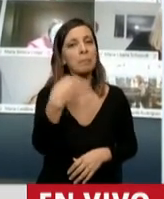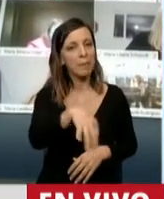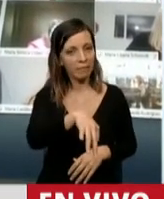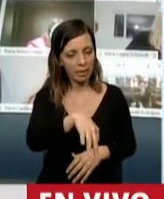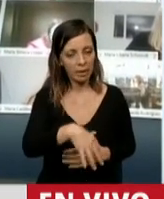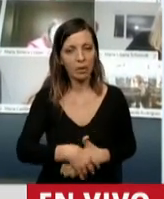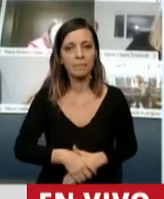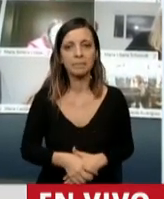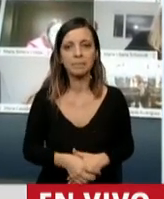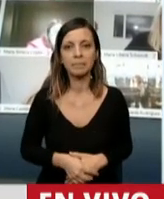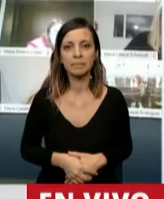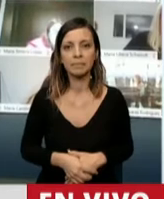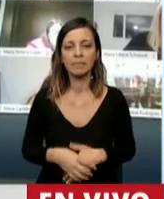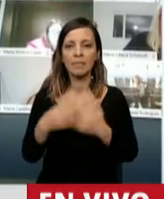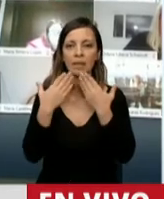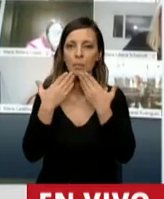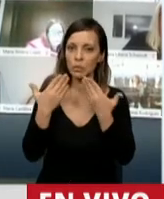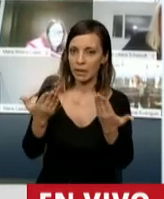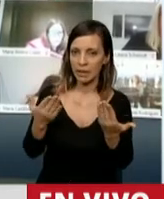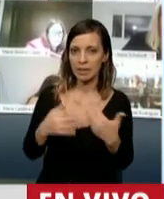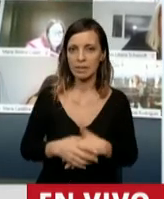Perfectamente. Muchas gracias.